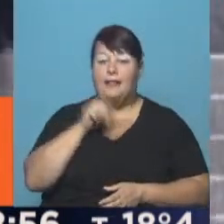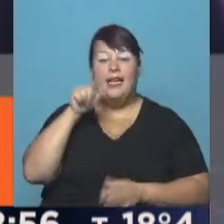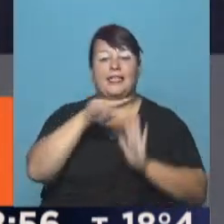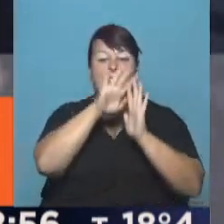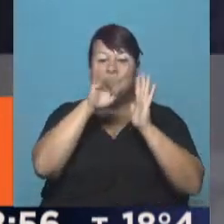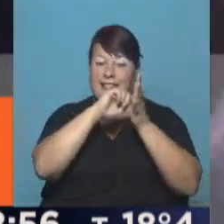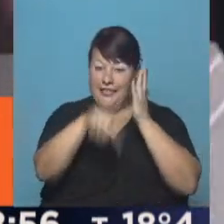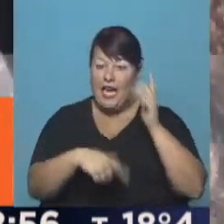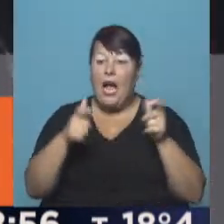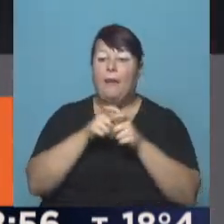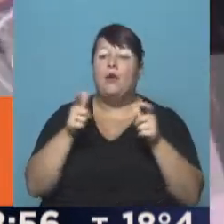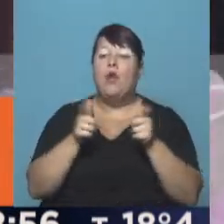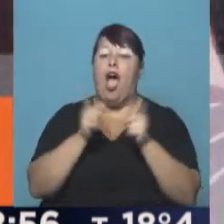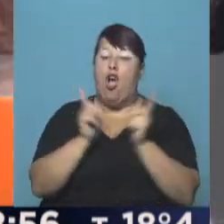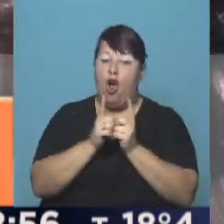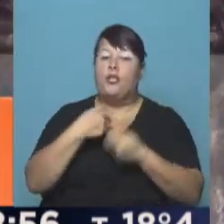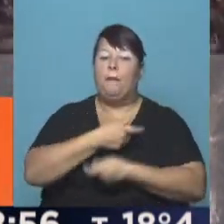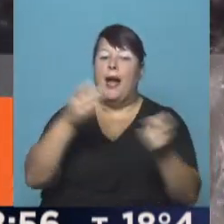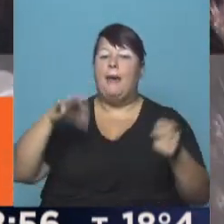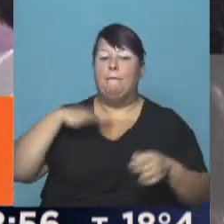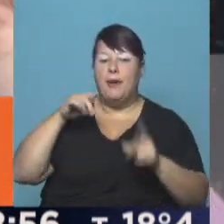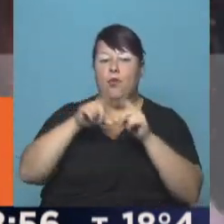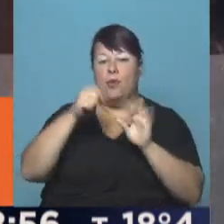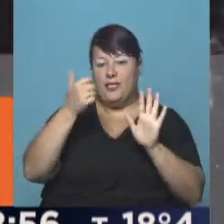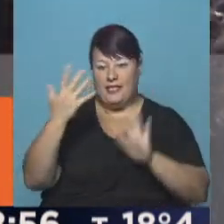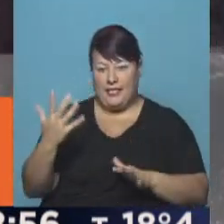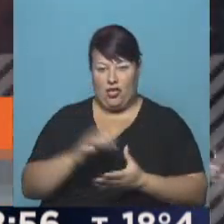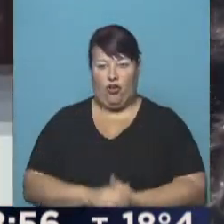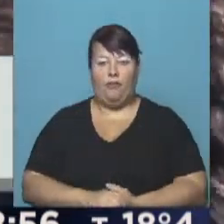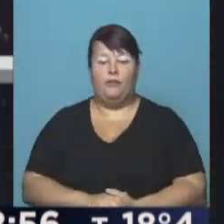5 cortometrajes nominados para la entrega número 65.